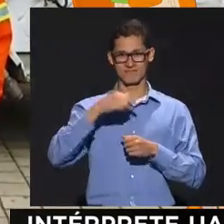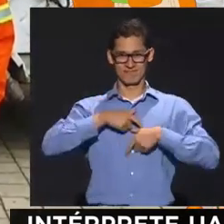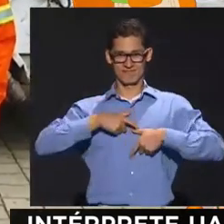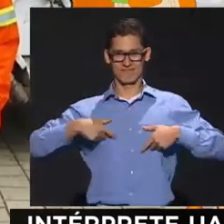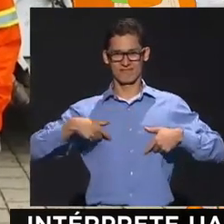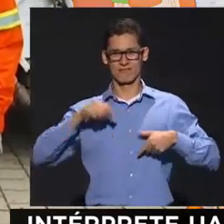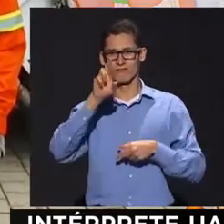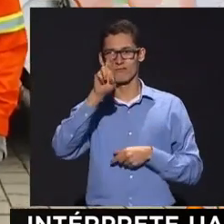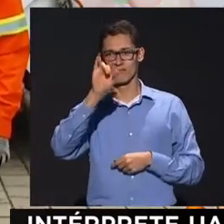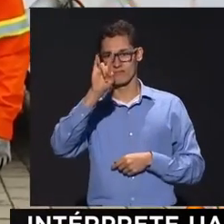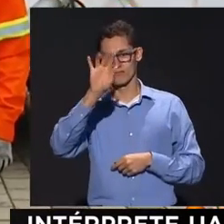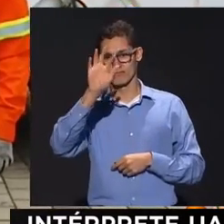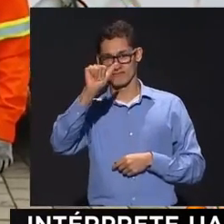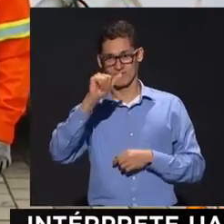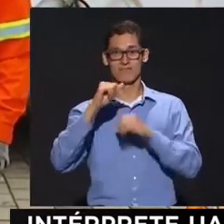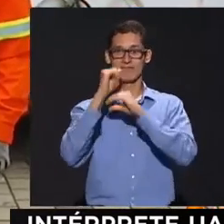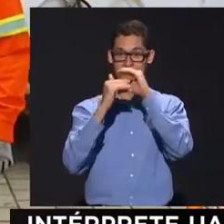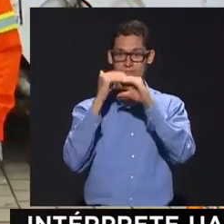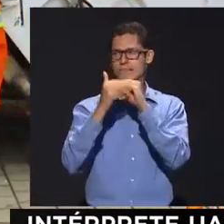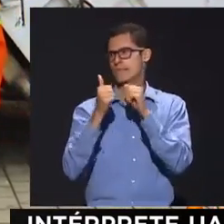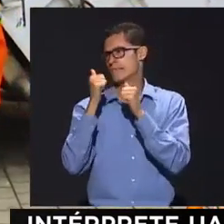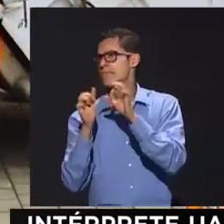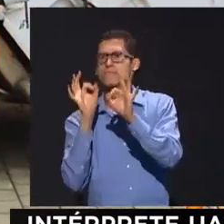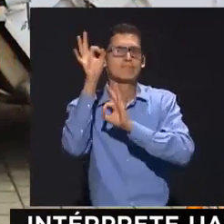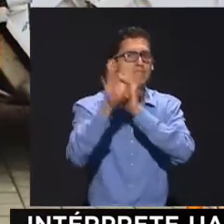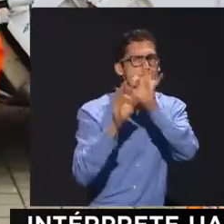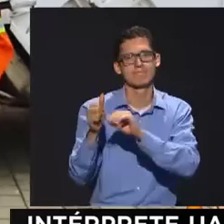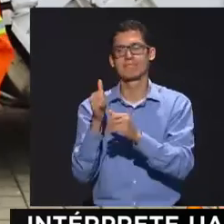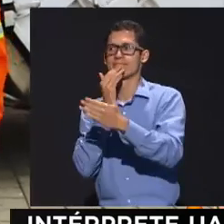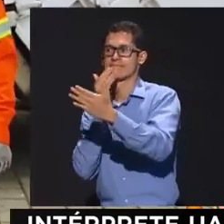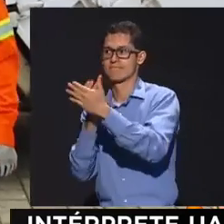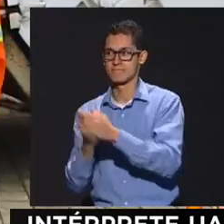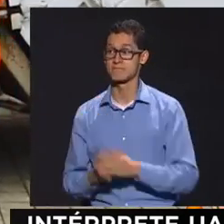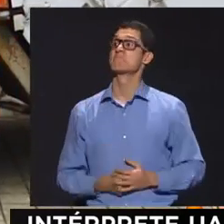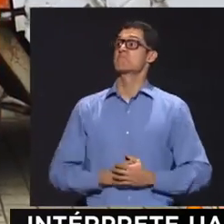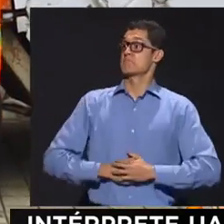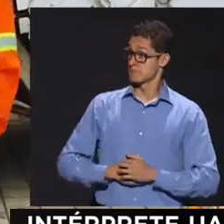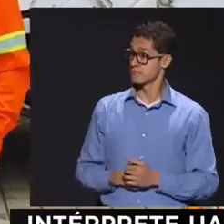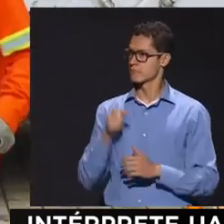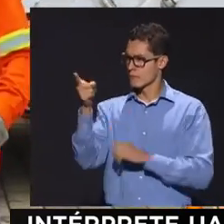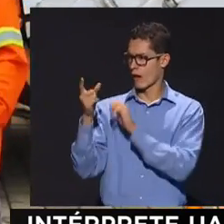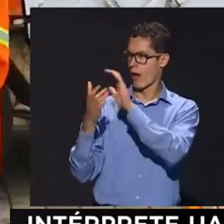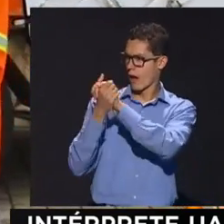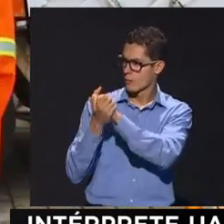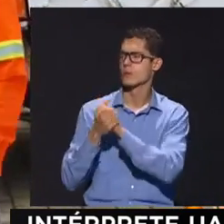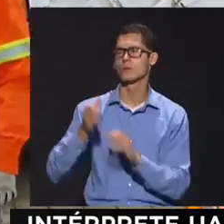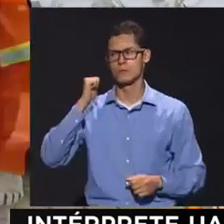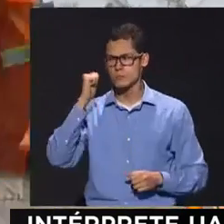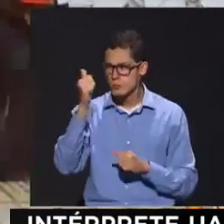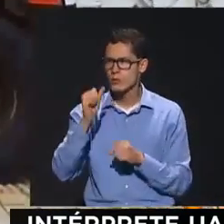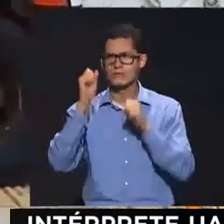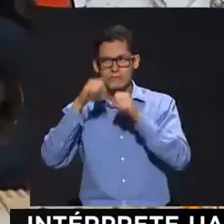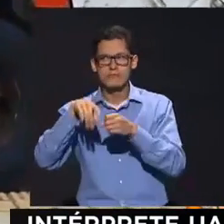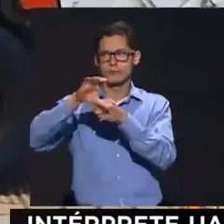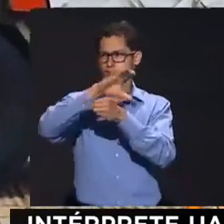por y para el medio ambiente y la alegría que contamos con un amigo como usted que nos representa en